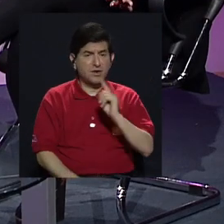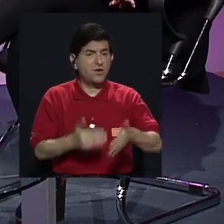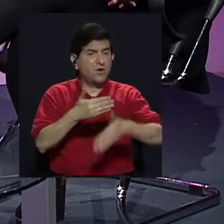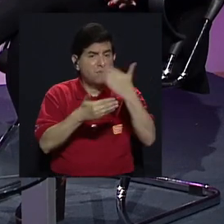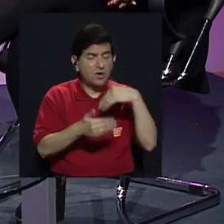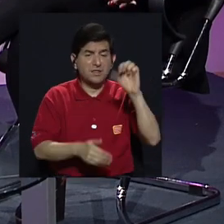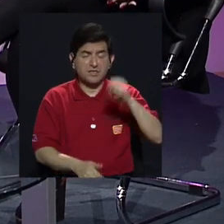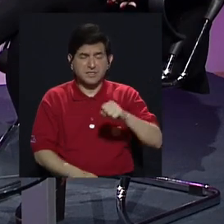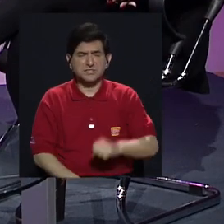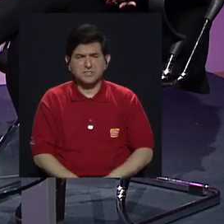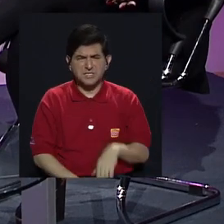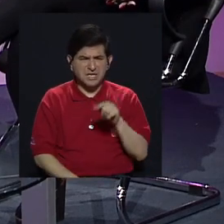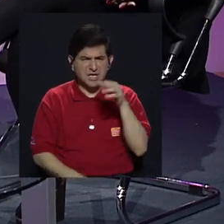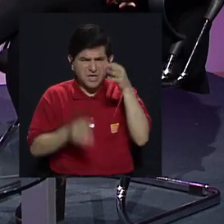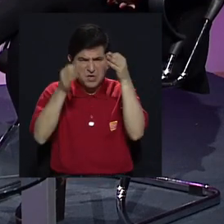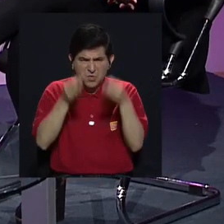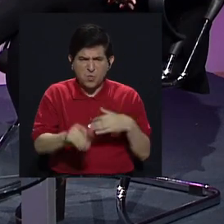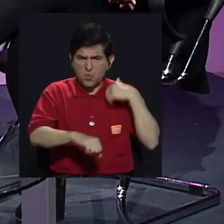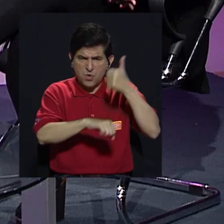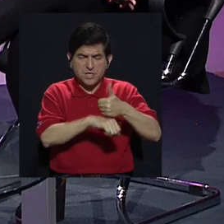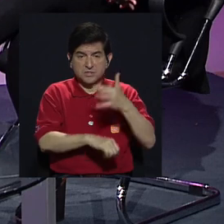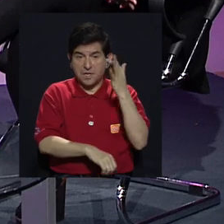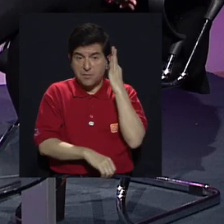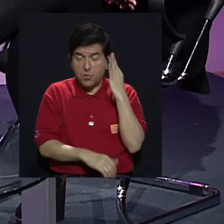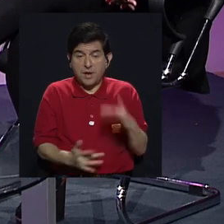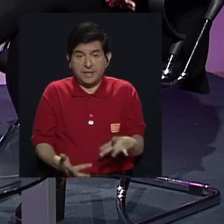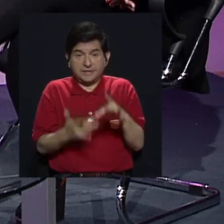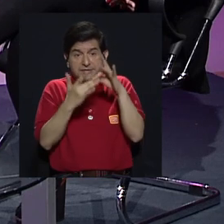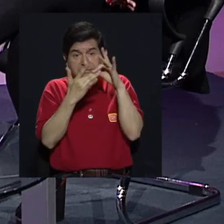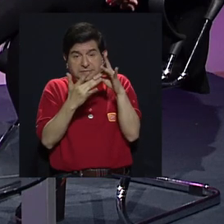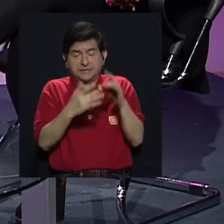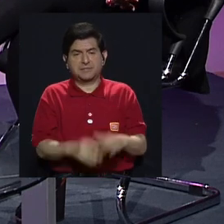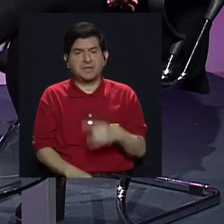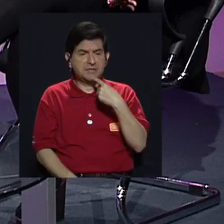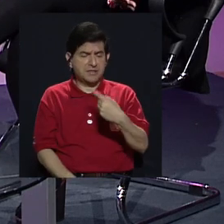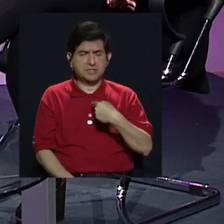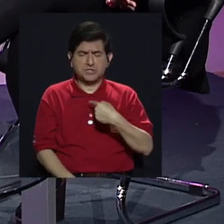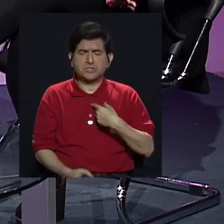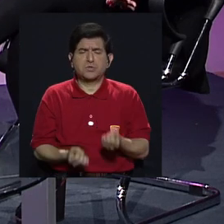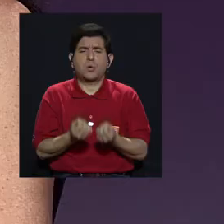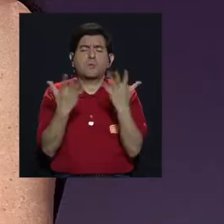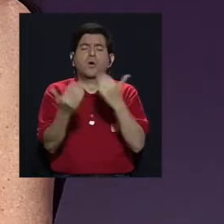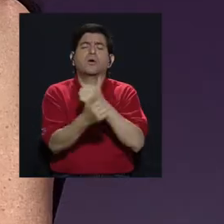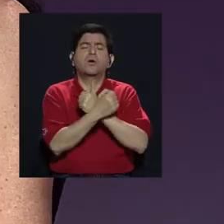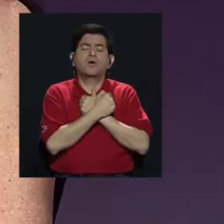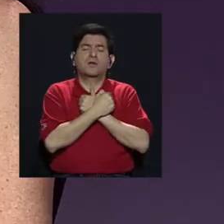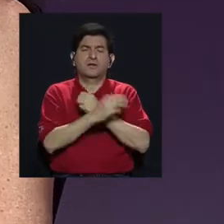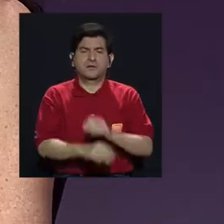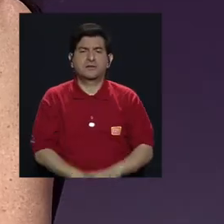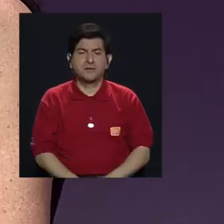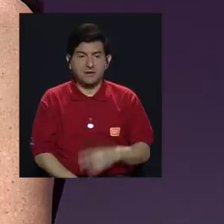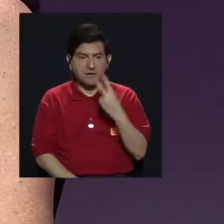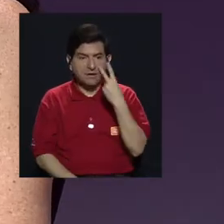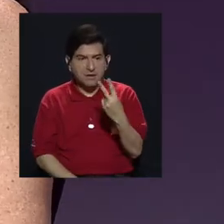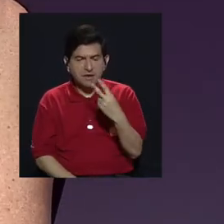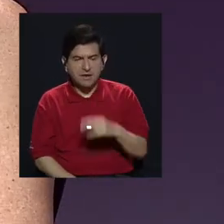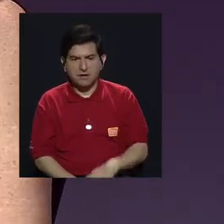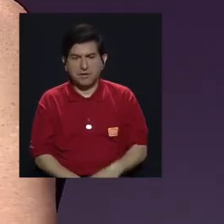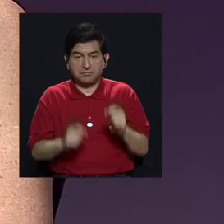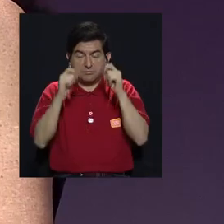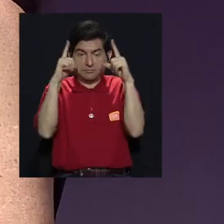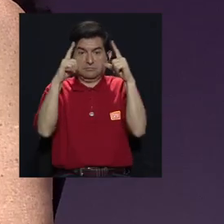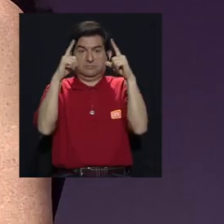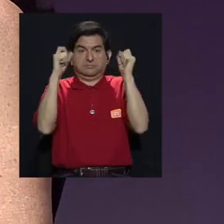diciendo, claro que se juzga, cuando sobre todo una mujer en esta sociedad dice soy poliamorosa, ¿verdad? Y te ven con esos